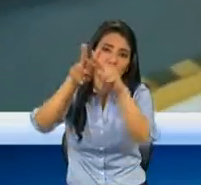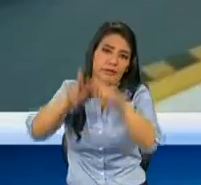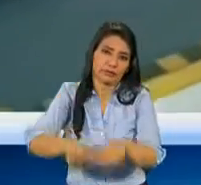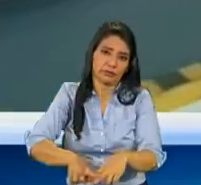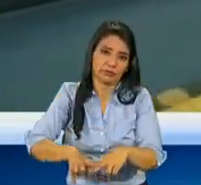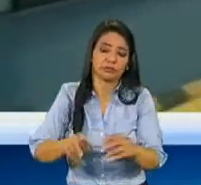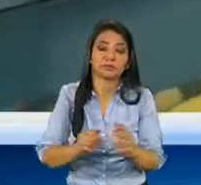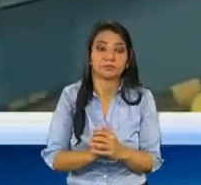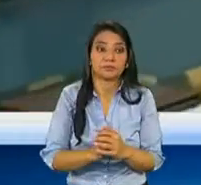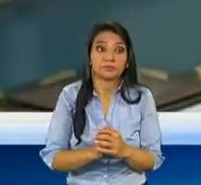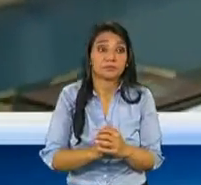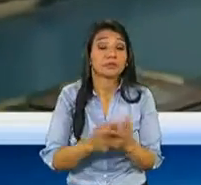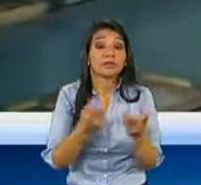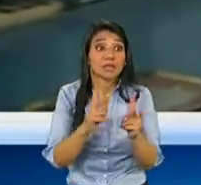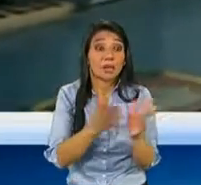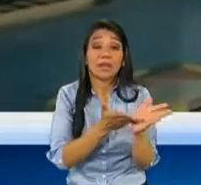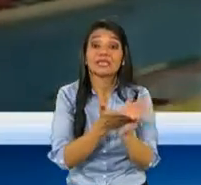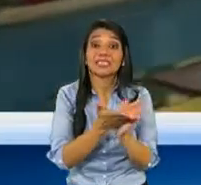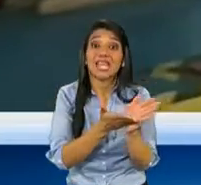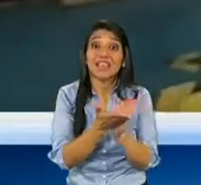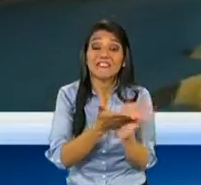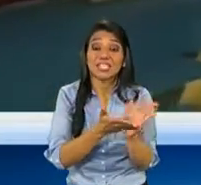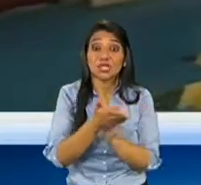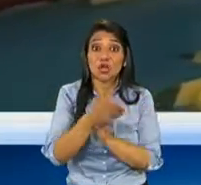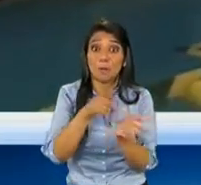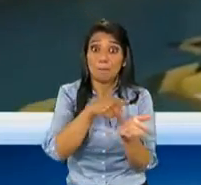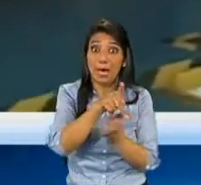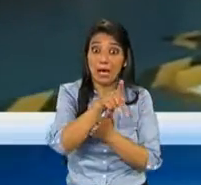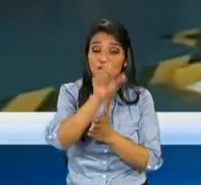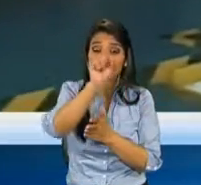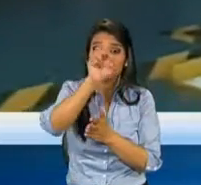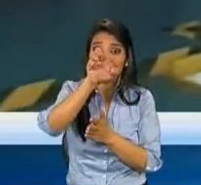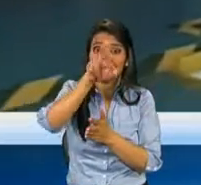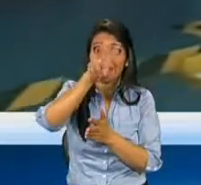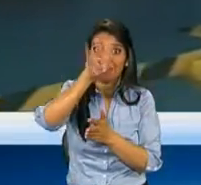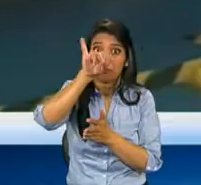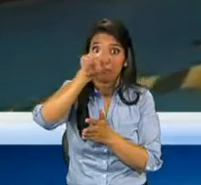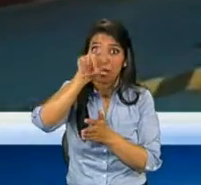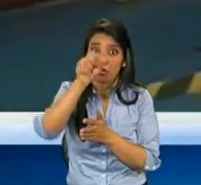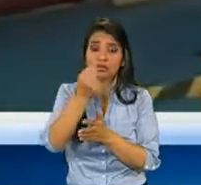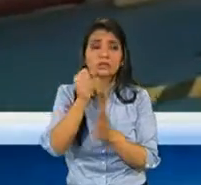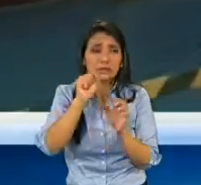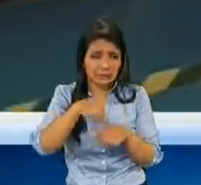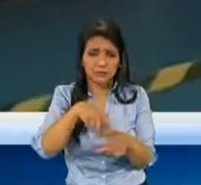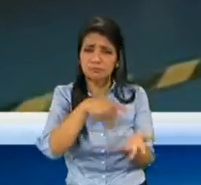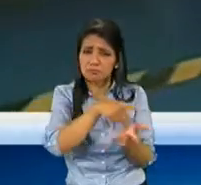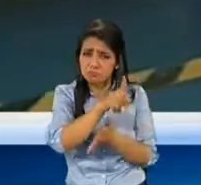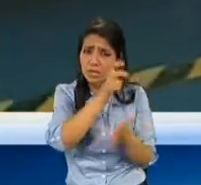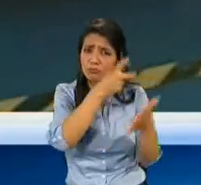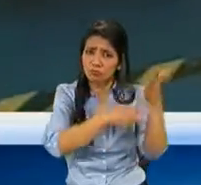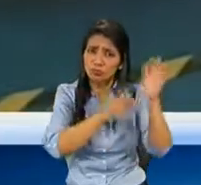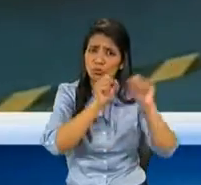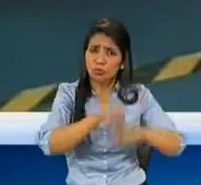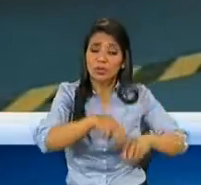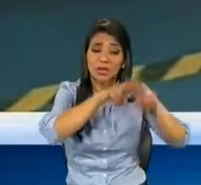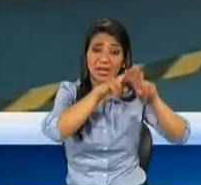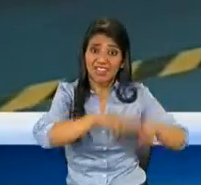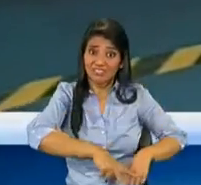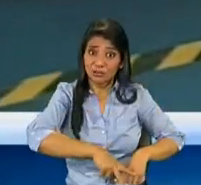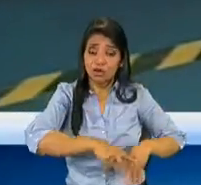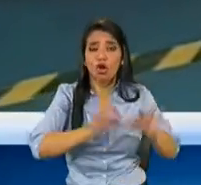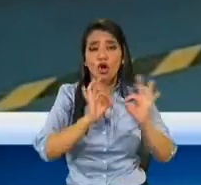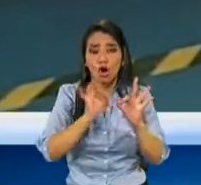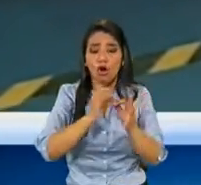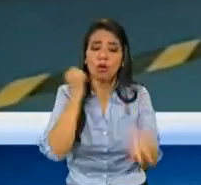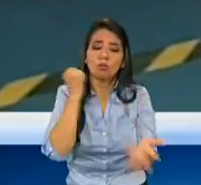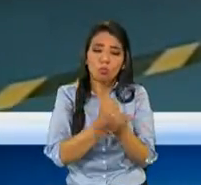incluyendo ser verdad en servipagos podemos hacer podemos pagar las multas tanto por revisión técnica vehicular o